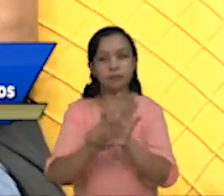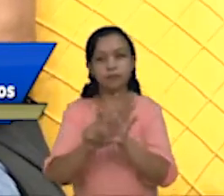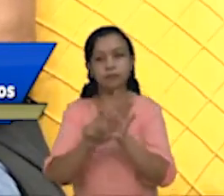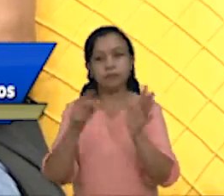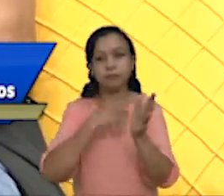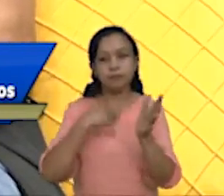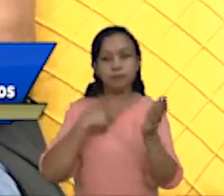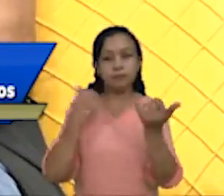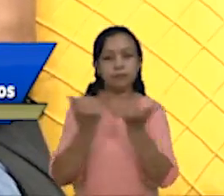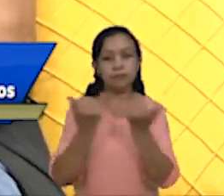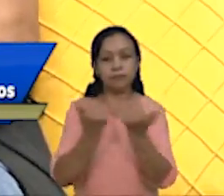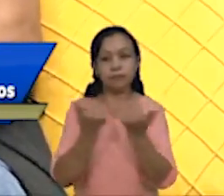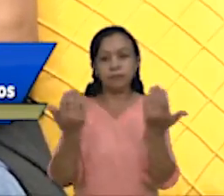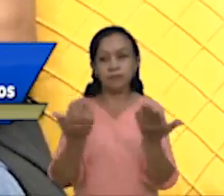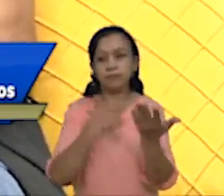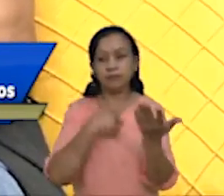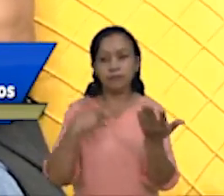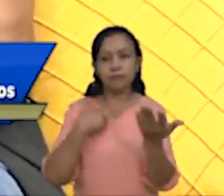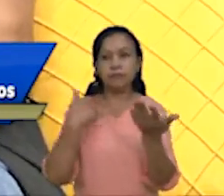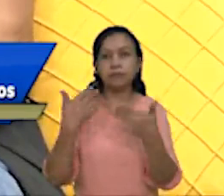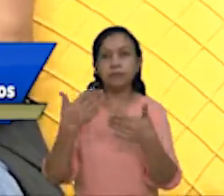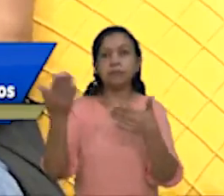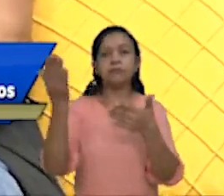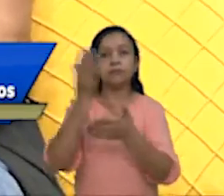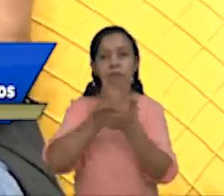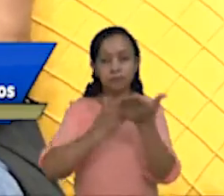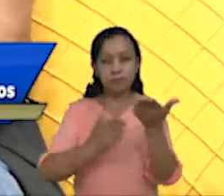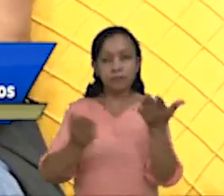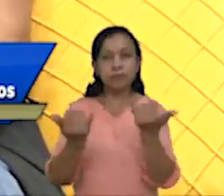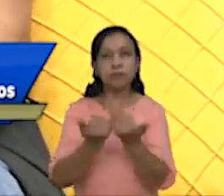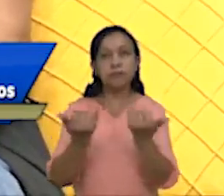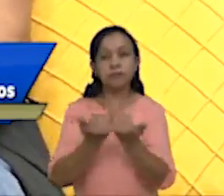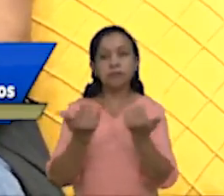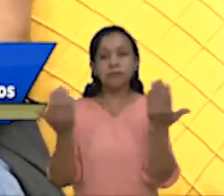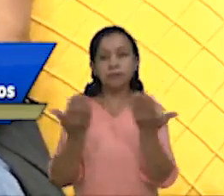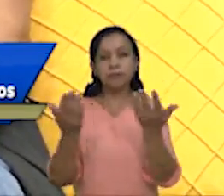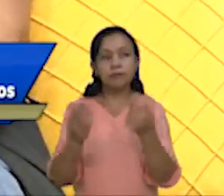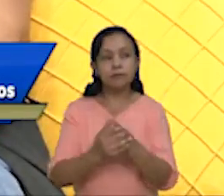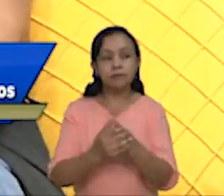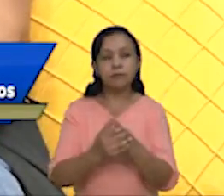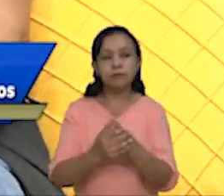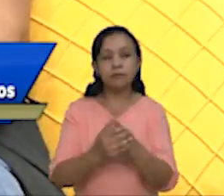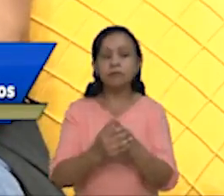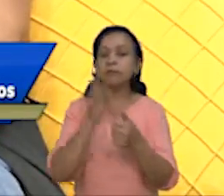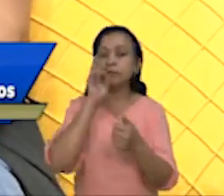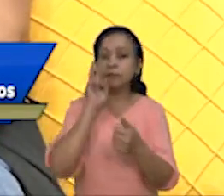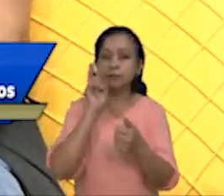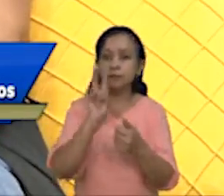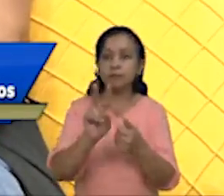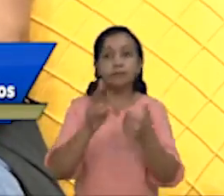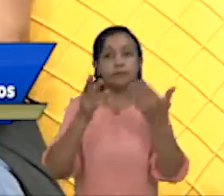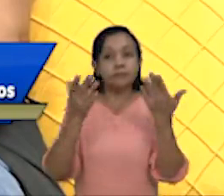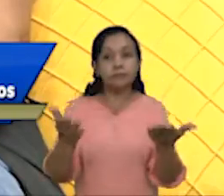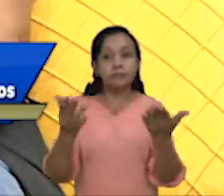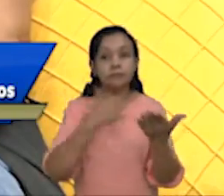las comisiones, cómo trabaja el plenario, y a veces ese desconocimiento lo vemos reflejado en